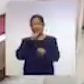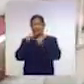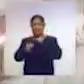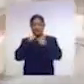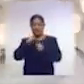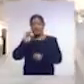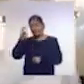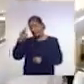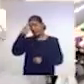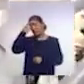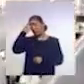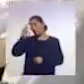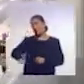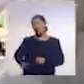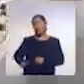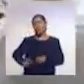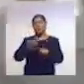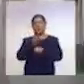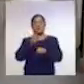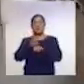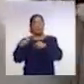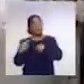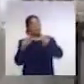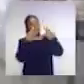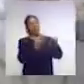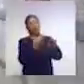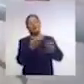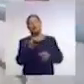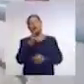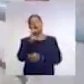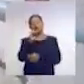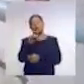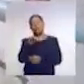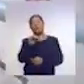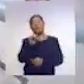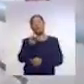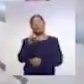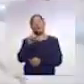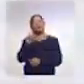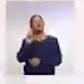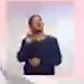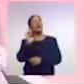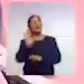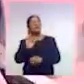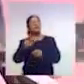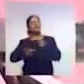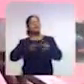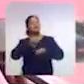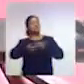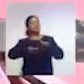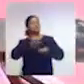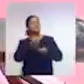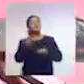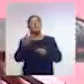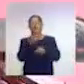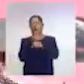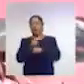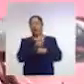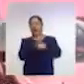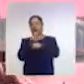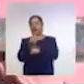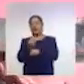que el gobierno del estado otorgó en comodato un inmueble en el centro de la ciudad capital que será rehabilitado. Es un centro en donde